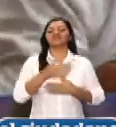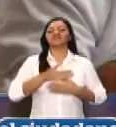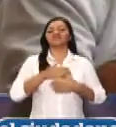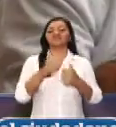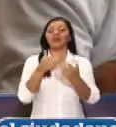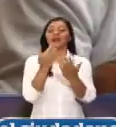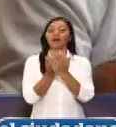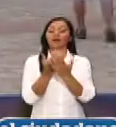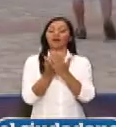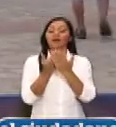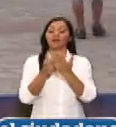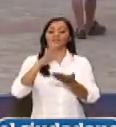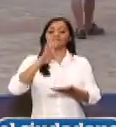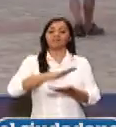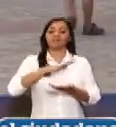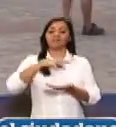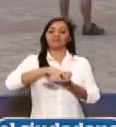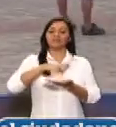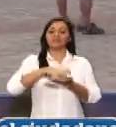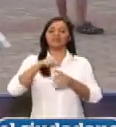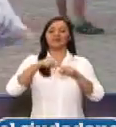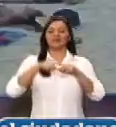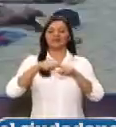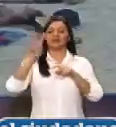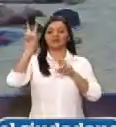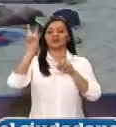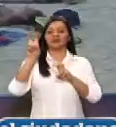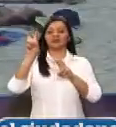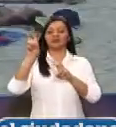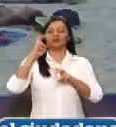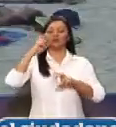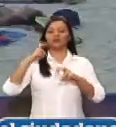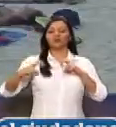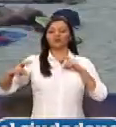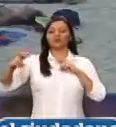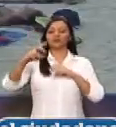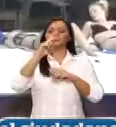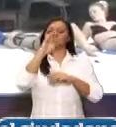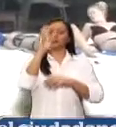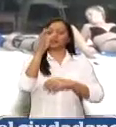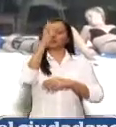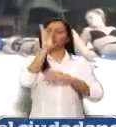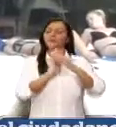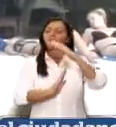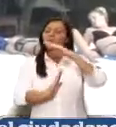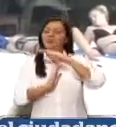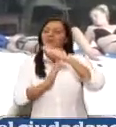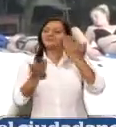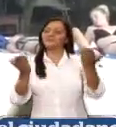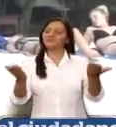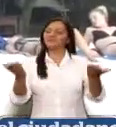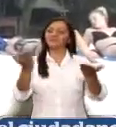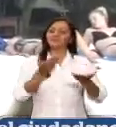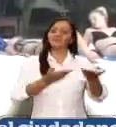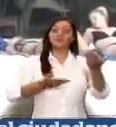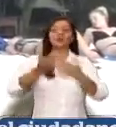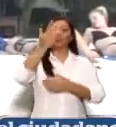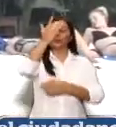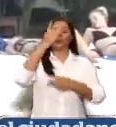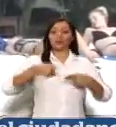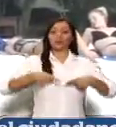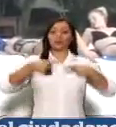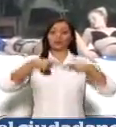la economía de la provincia depende del turismo y por ello mantienen una cultura de paz. La gente que vivimos acá vivimos privilegiados